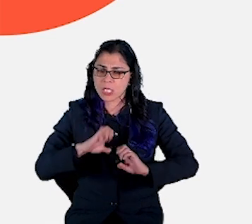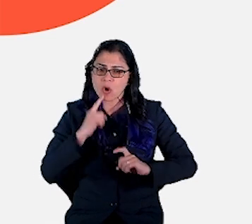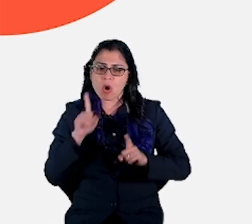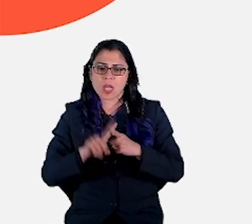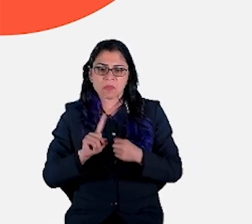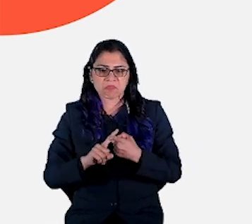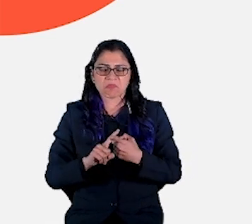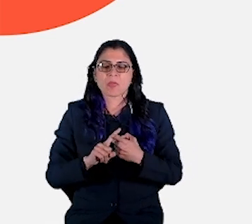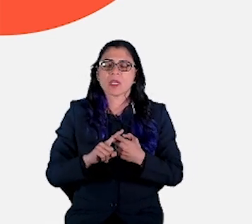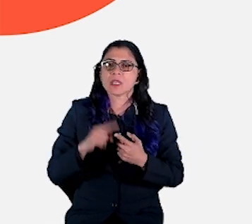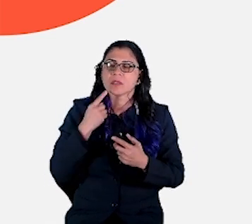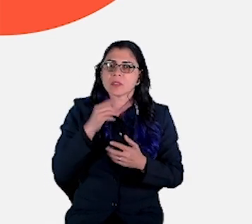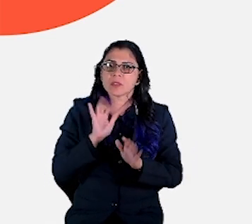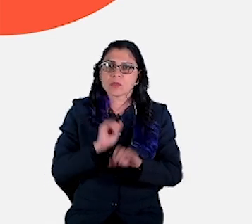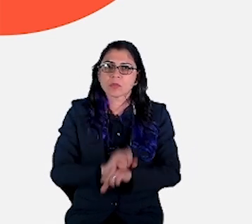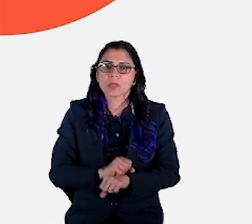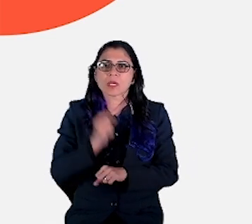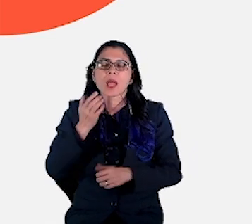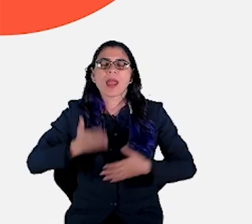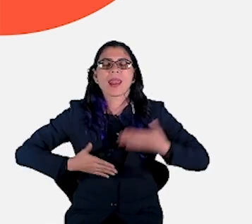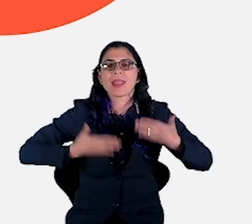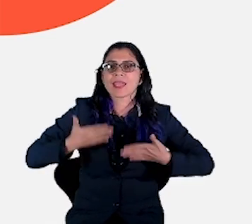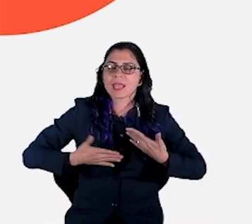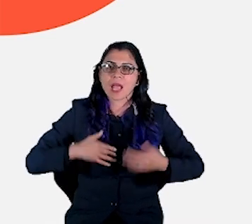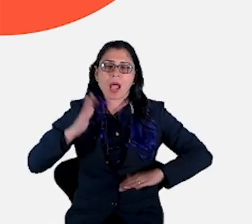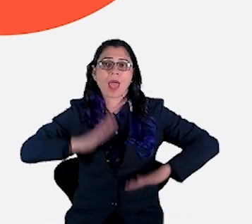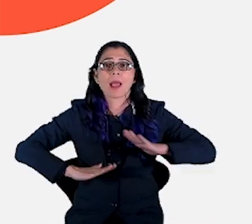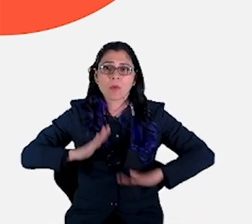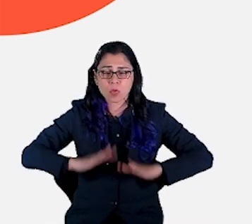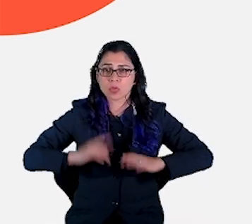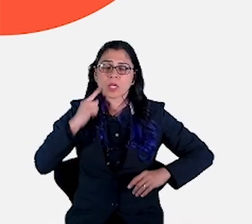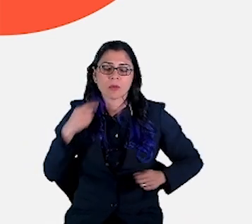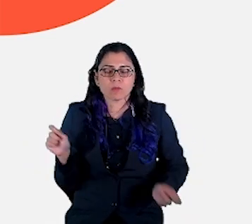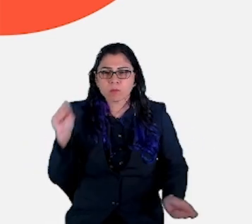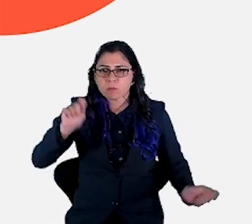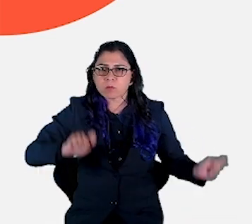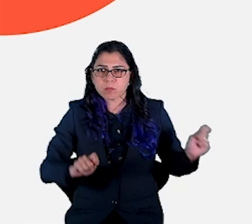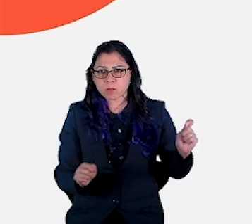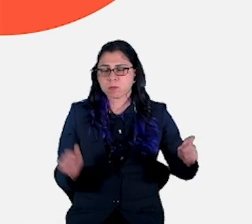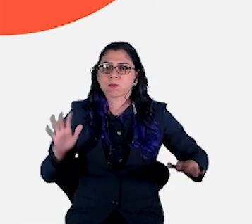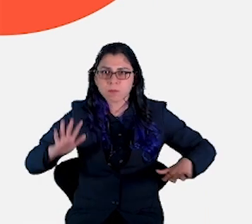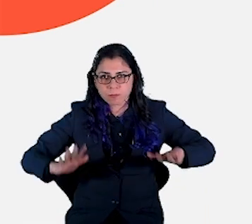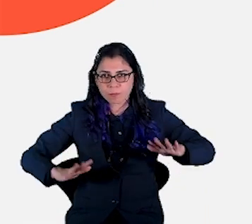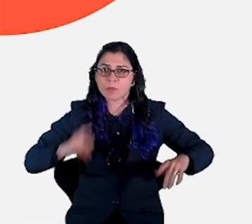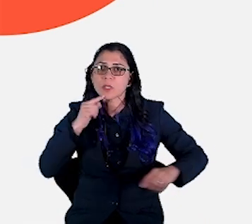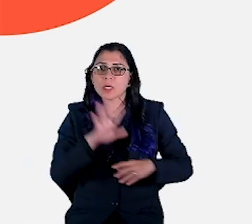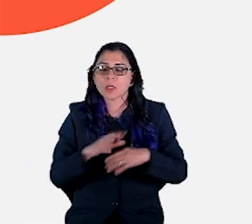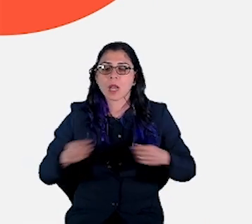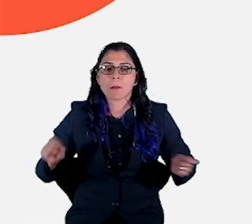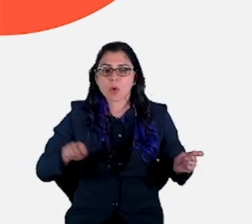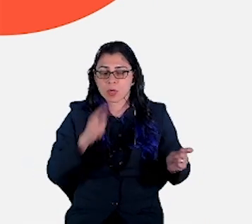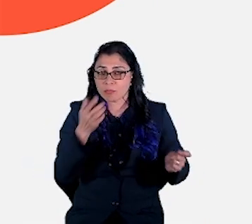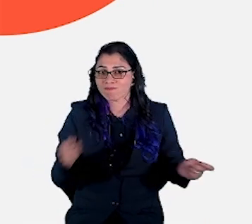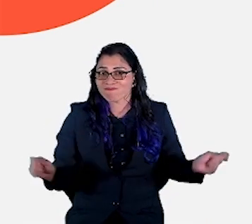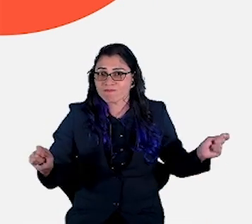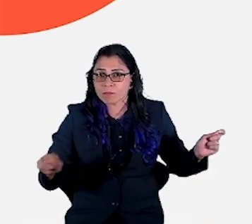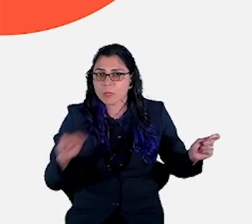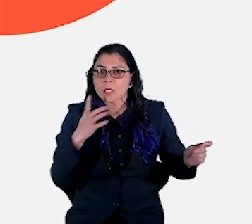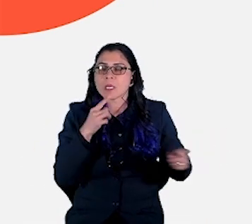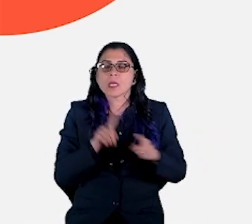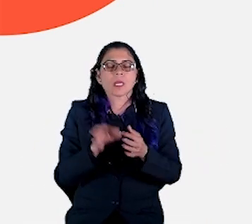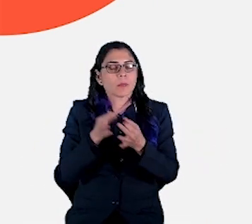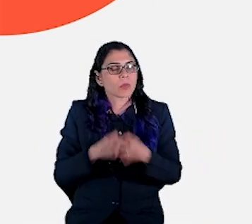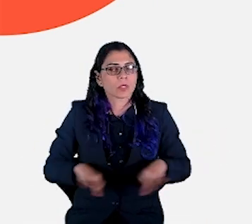muy especial de lo que es la alegría la música El calipso el Congo Aquí está son polleras congos eh